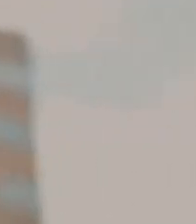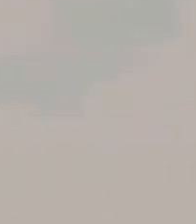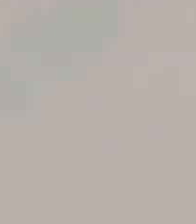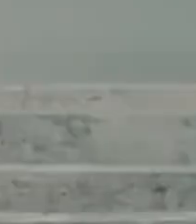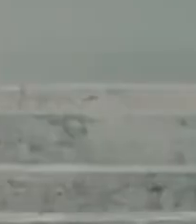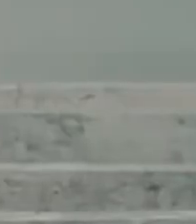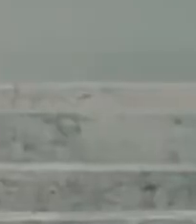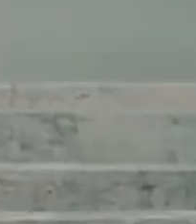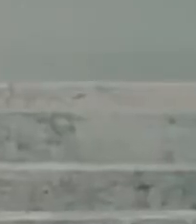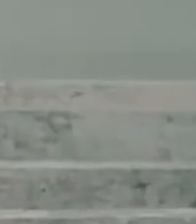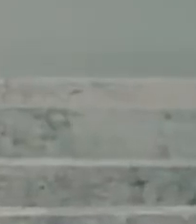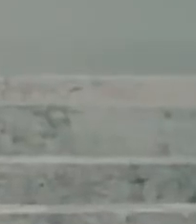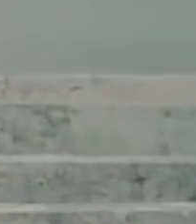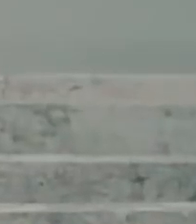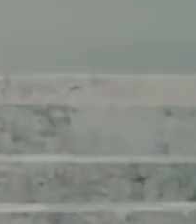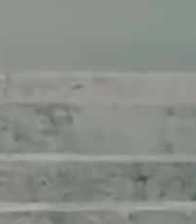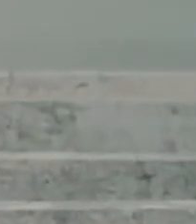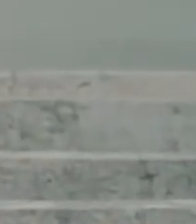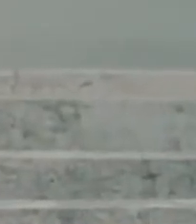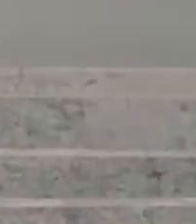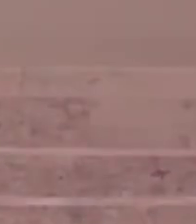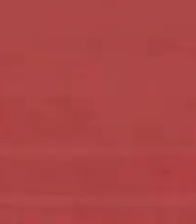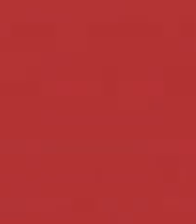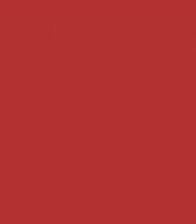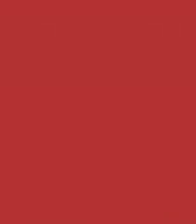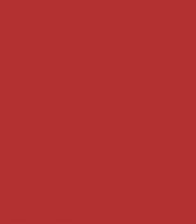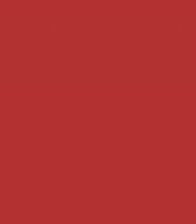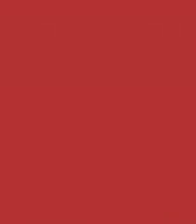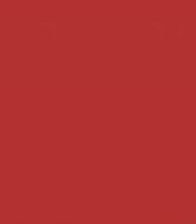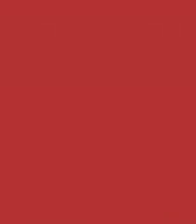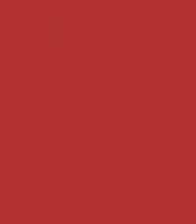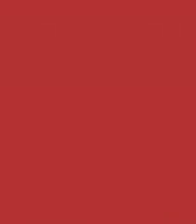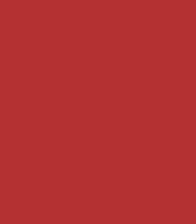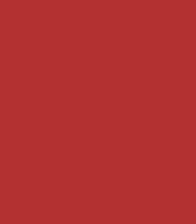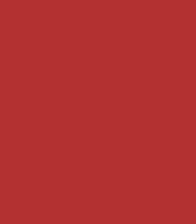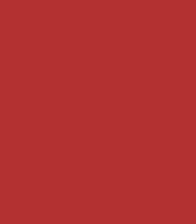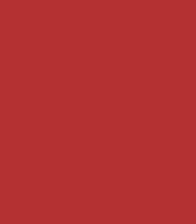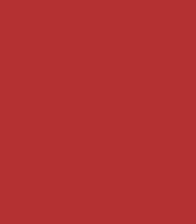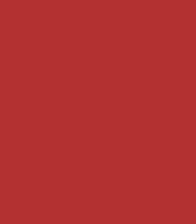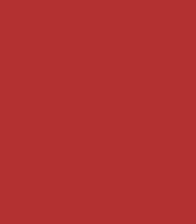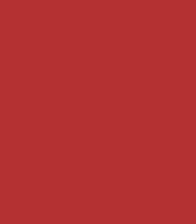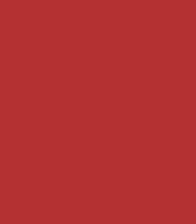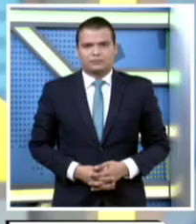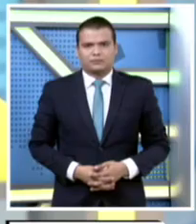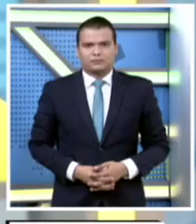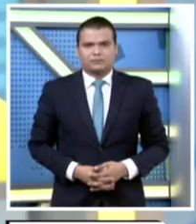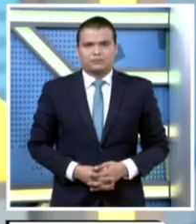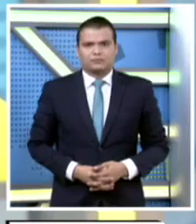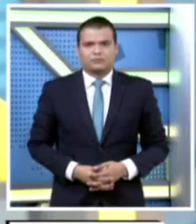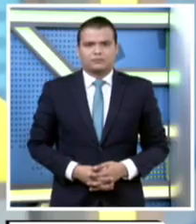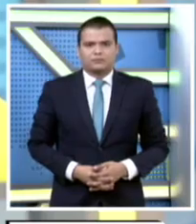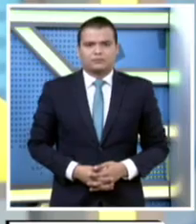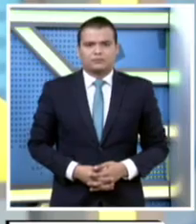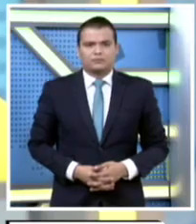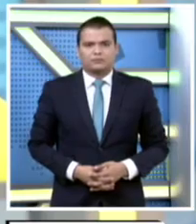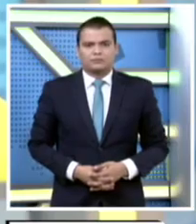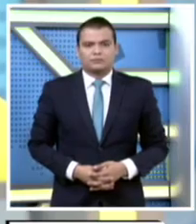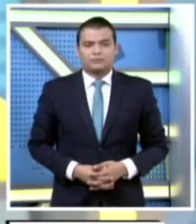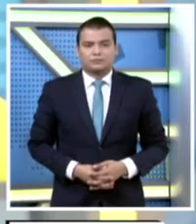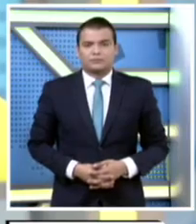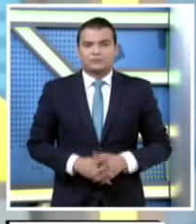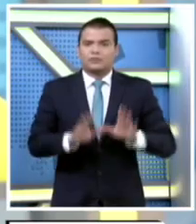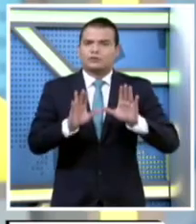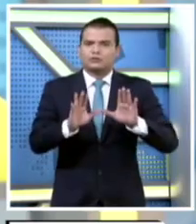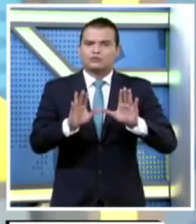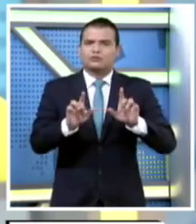costo de envío. Somos más que los kilómetros de distancia. Somos Stop Jeans, 100% colombiano. Bueno, y a propósito